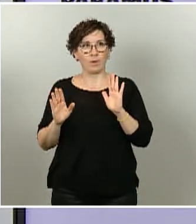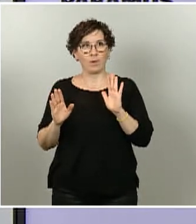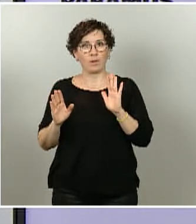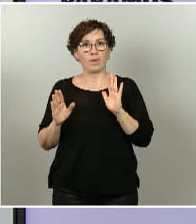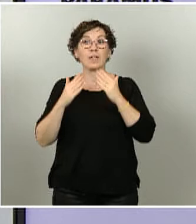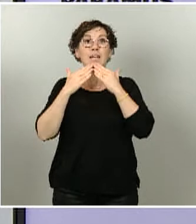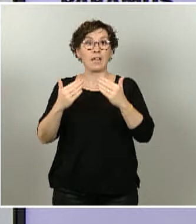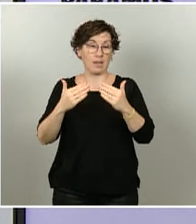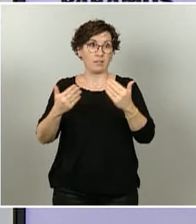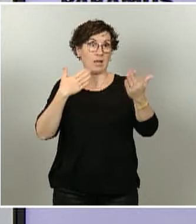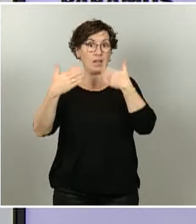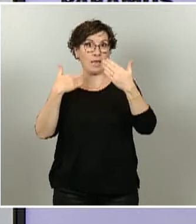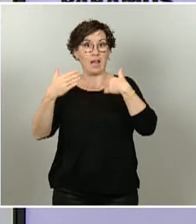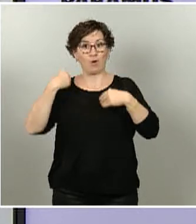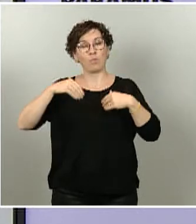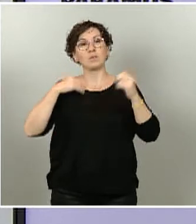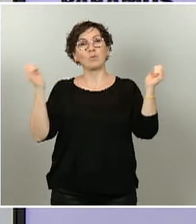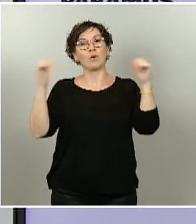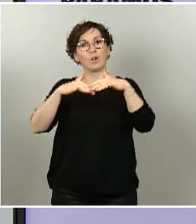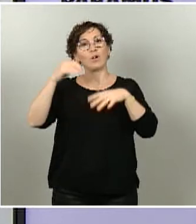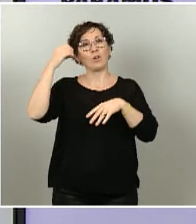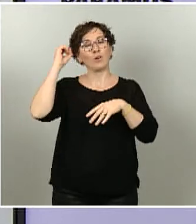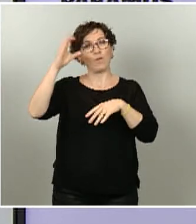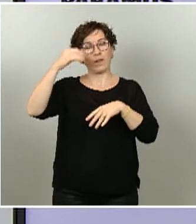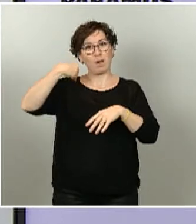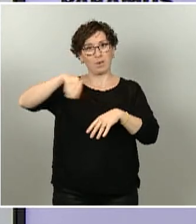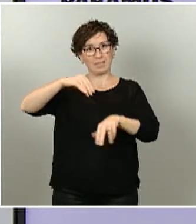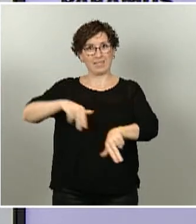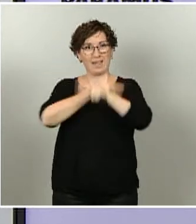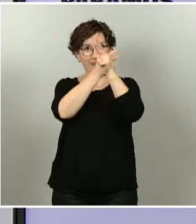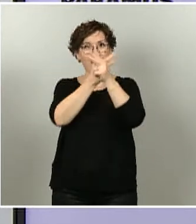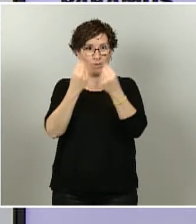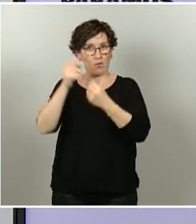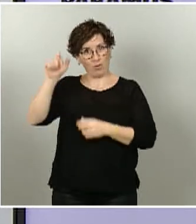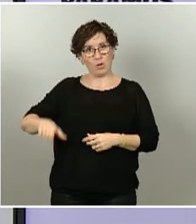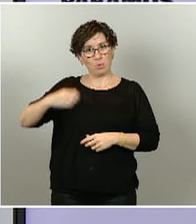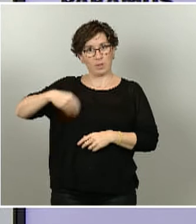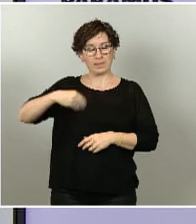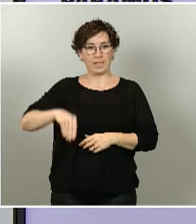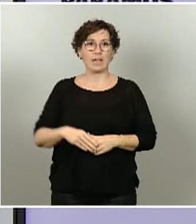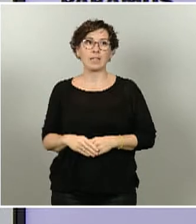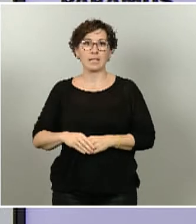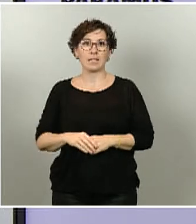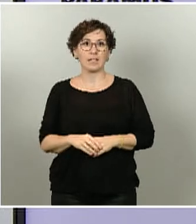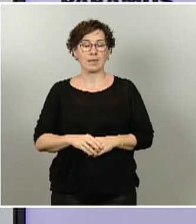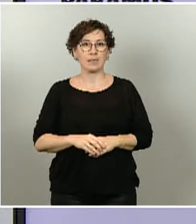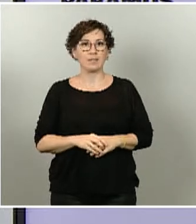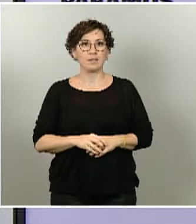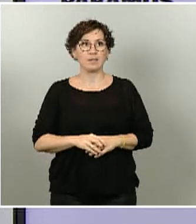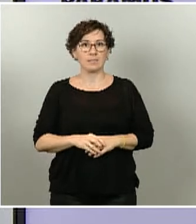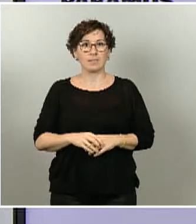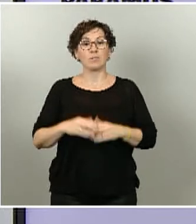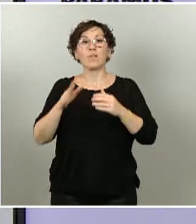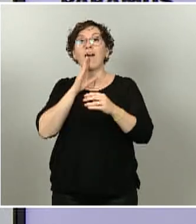conferencias de presidentes autonómicos con el presidente del Gobierno y que efectivamente va a ampliar hasta municipios de 10.000